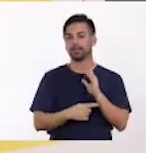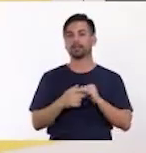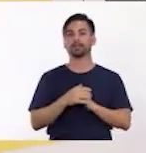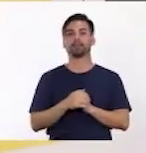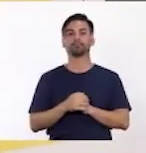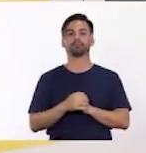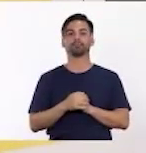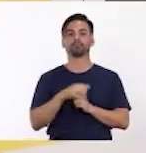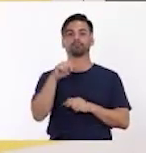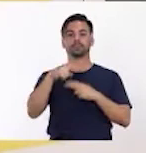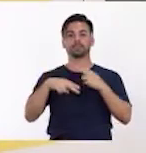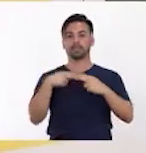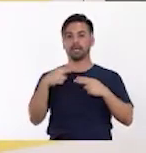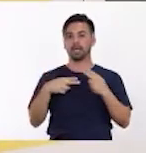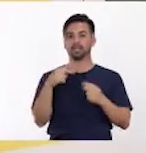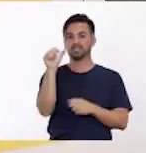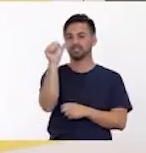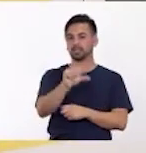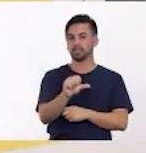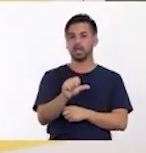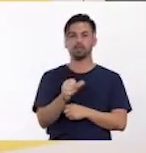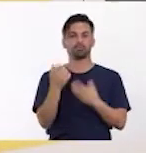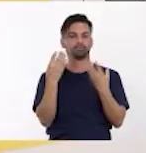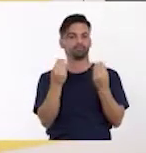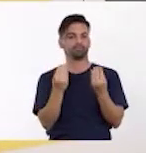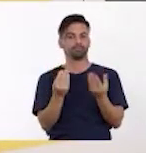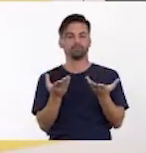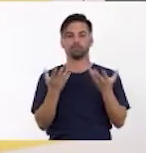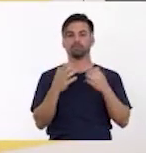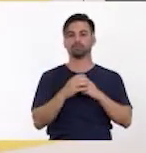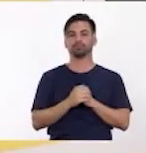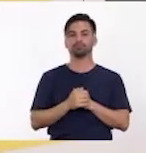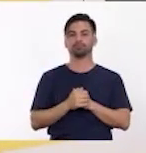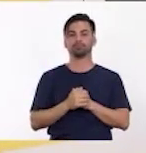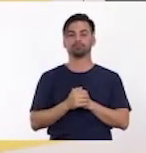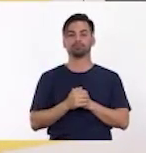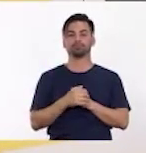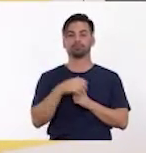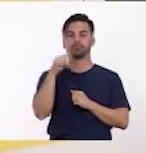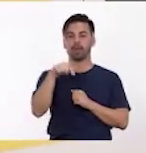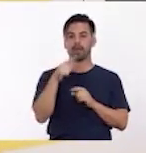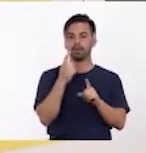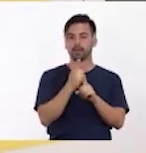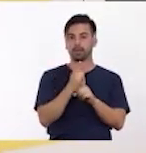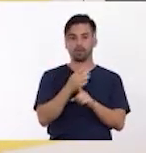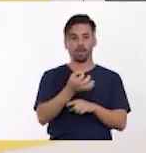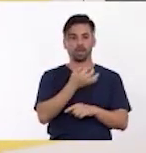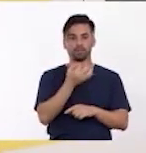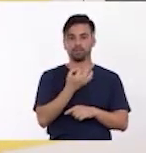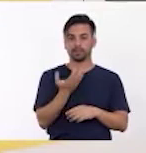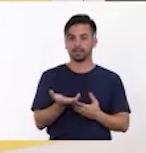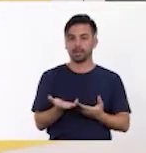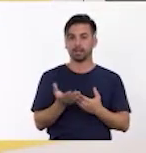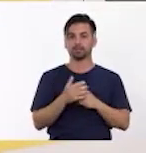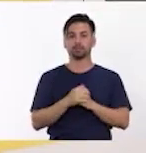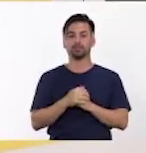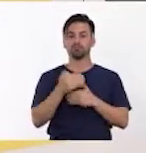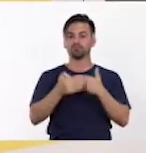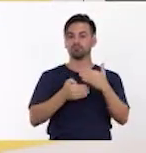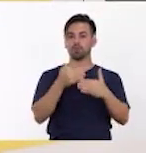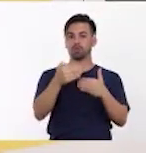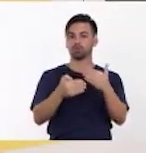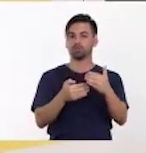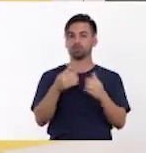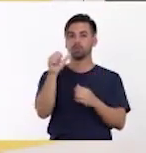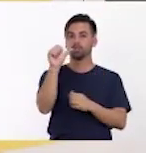se multipliquen, porque vamos a estar hablando precisamente en el encuentro de hoy, entre otras cosas, de los procesos